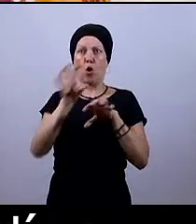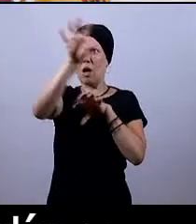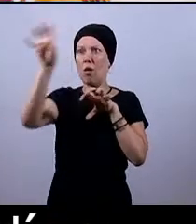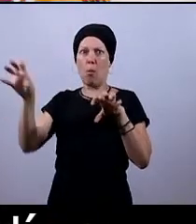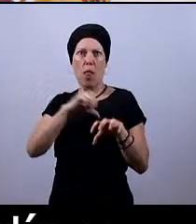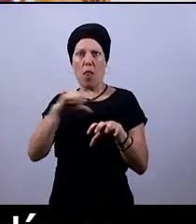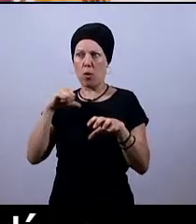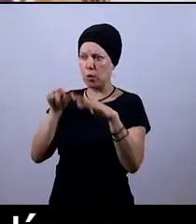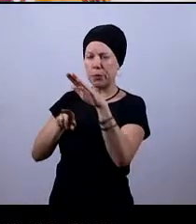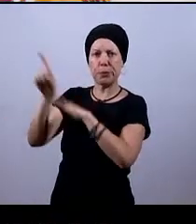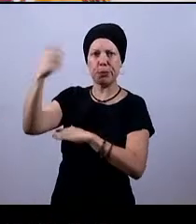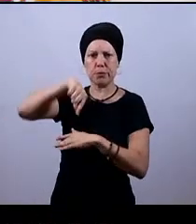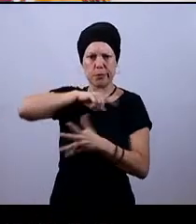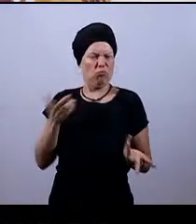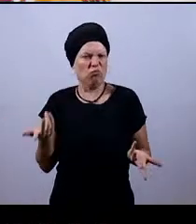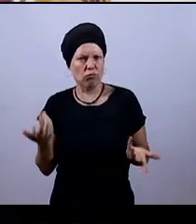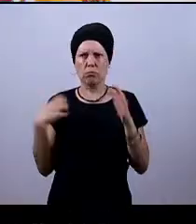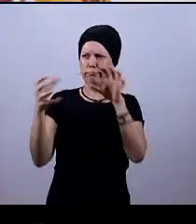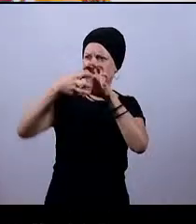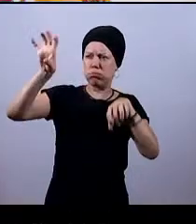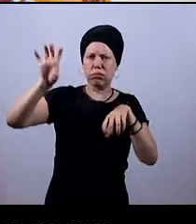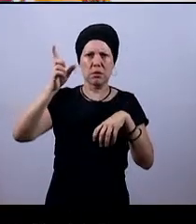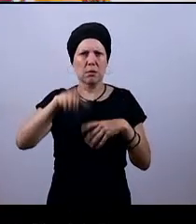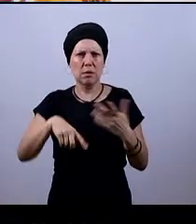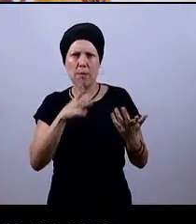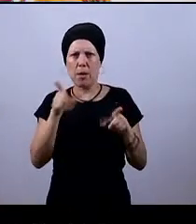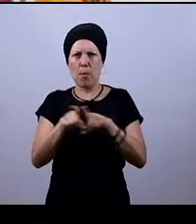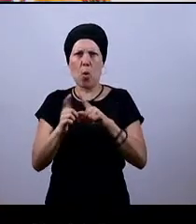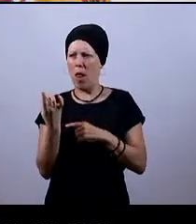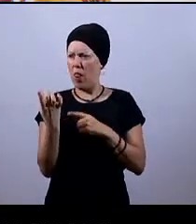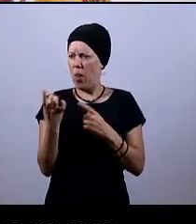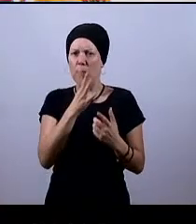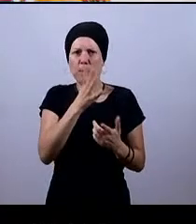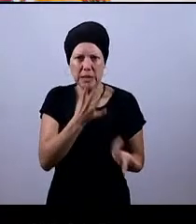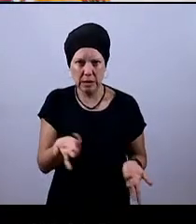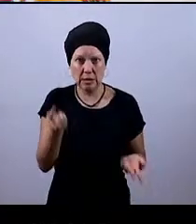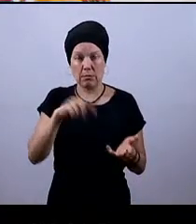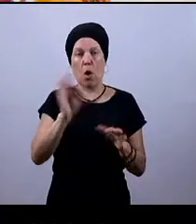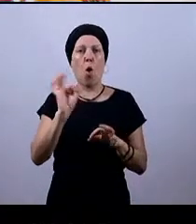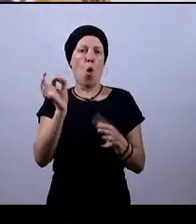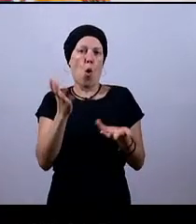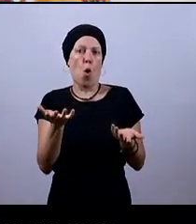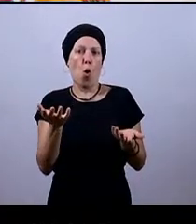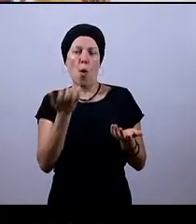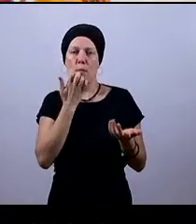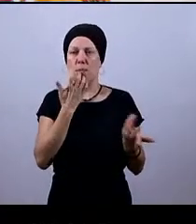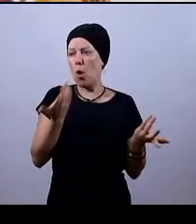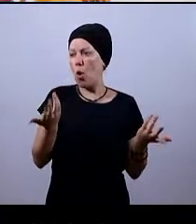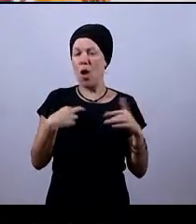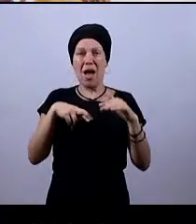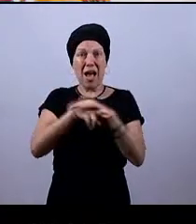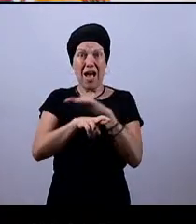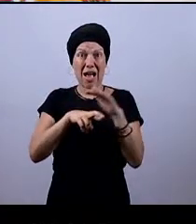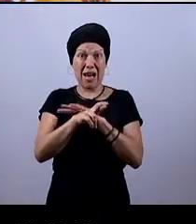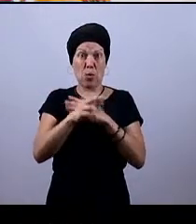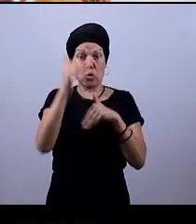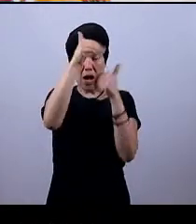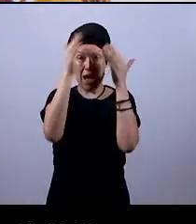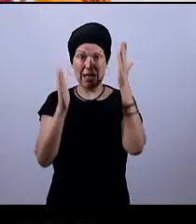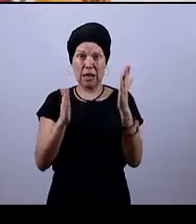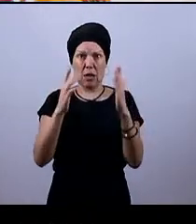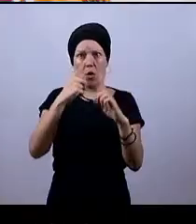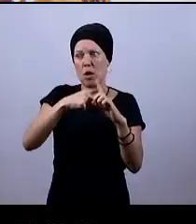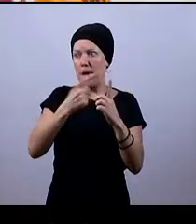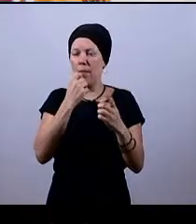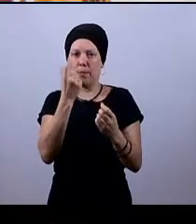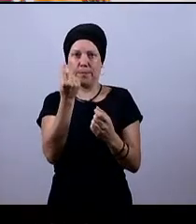ese cupo separatista, en esa condonación de la deuda o en ese reparto de los distintos recursos en atención al nivel de ingresos